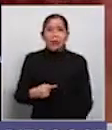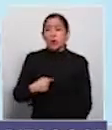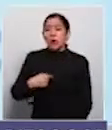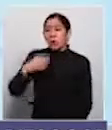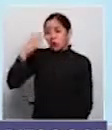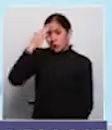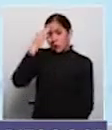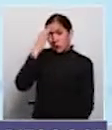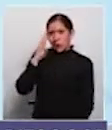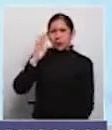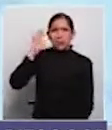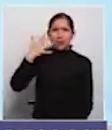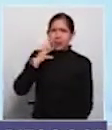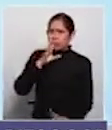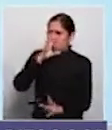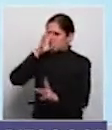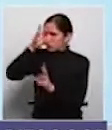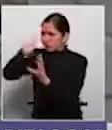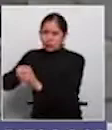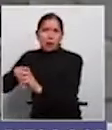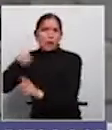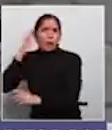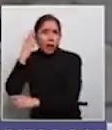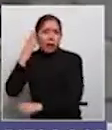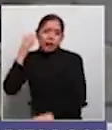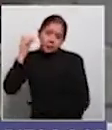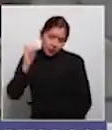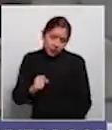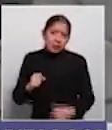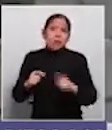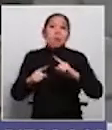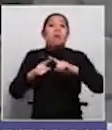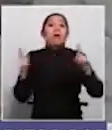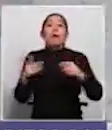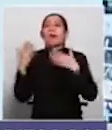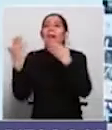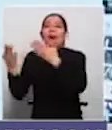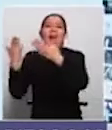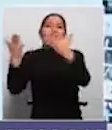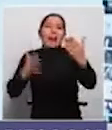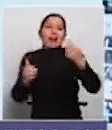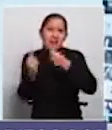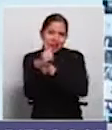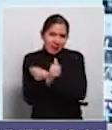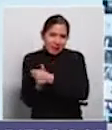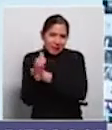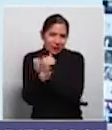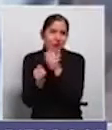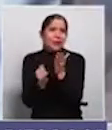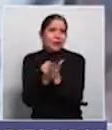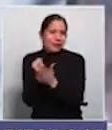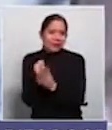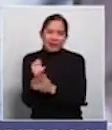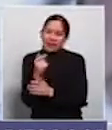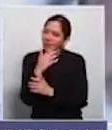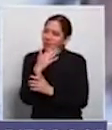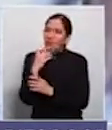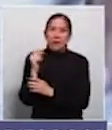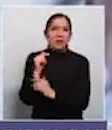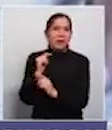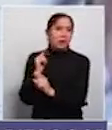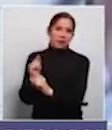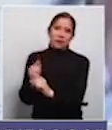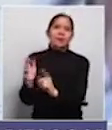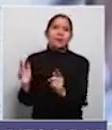intrusivo, sé que suena muy invasivo, pero ante el riesgo existente en el internet, es mejor tomar esas